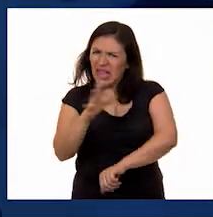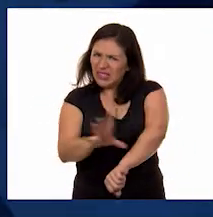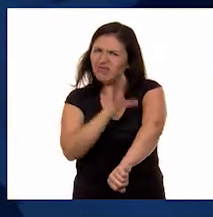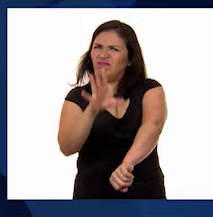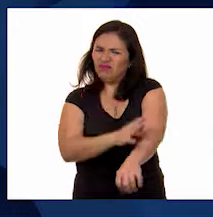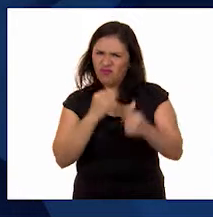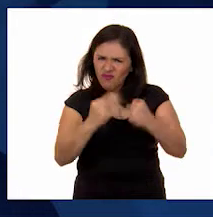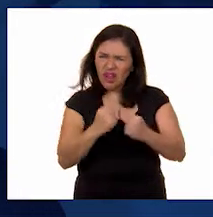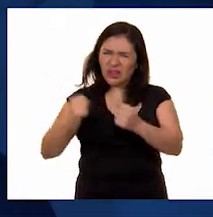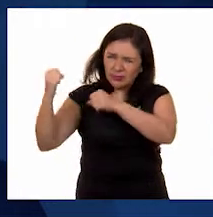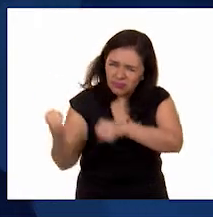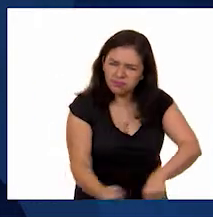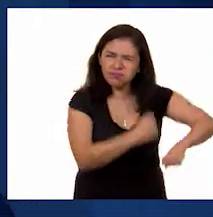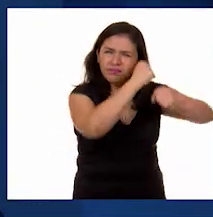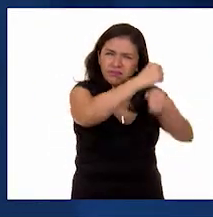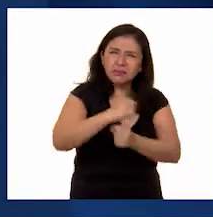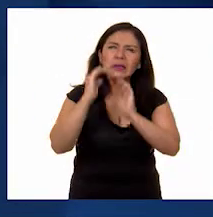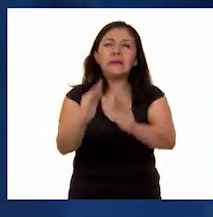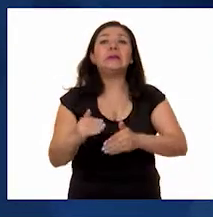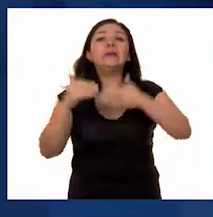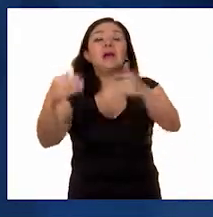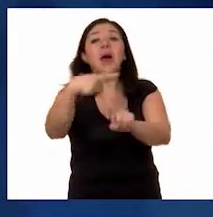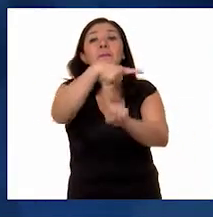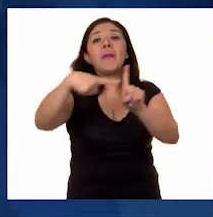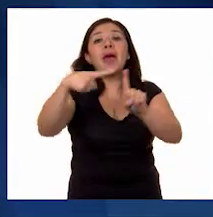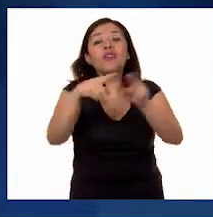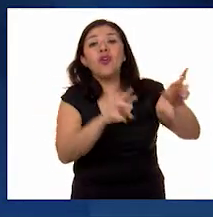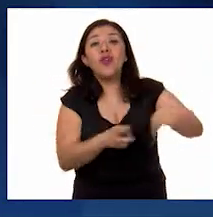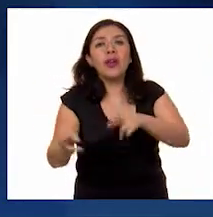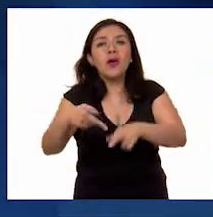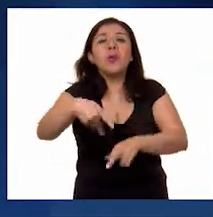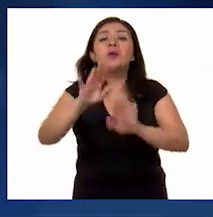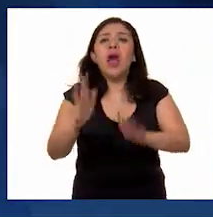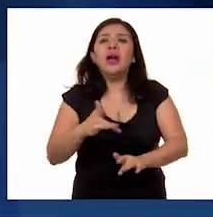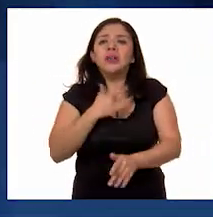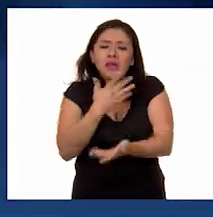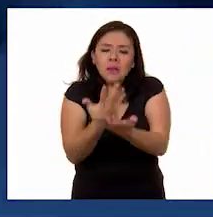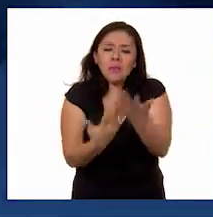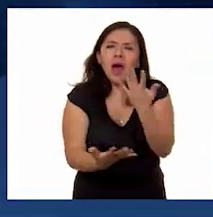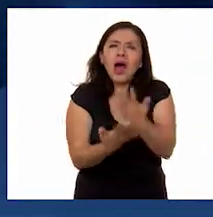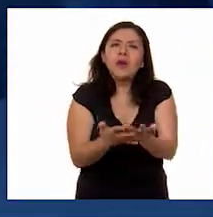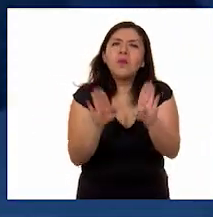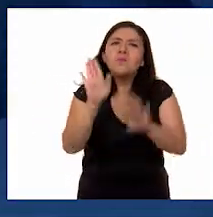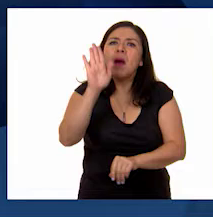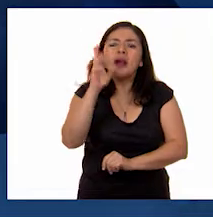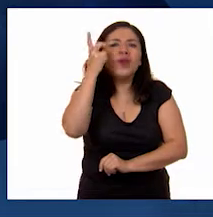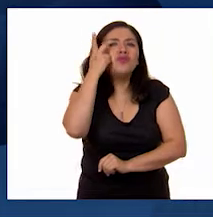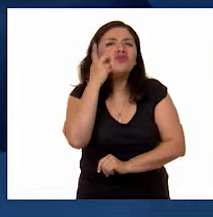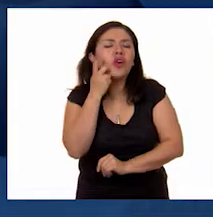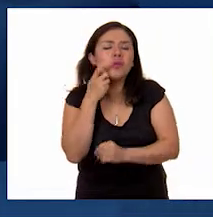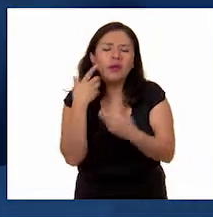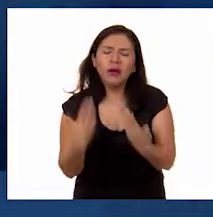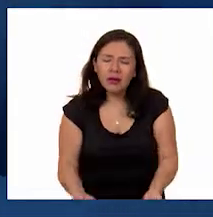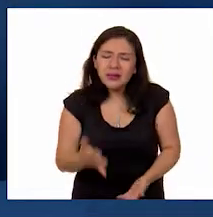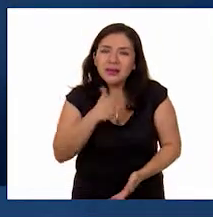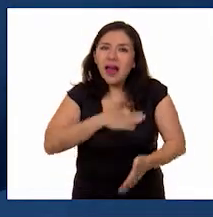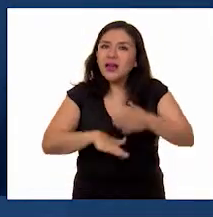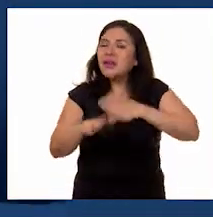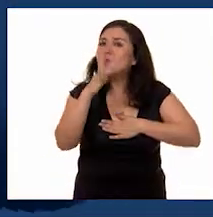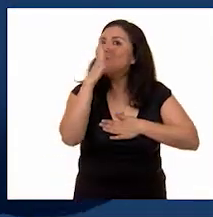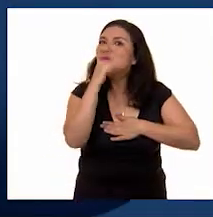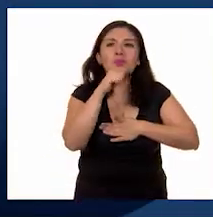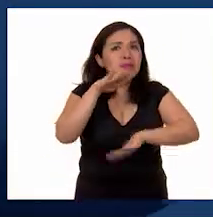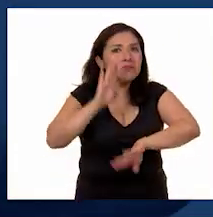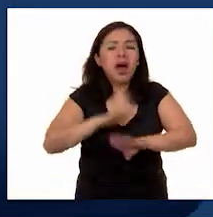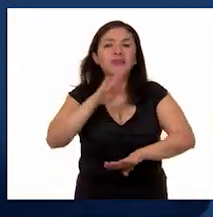pudo efectivamente llegar hasta el medio del río, pero allí sus manos dormidas dejaron caer la pala en la canoa, y tras un nuevo vómito,